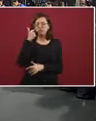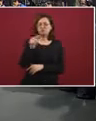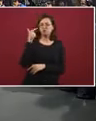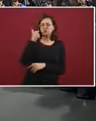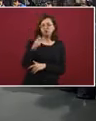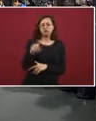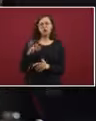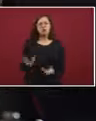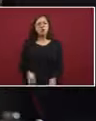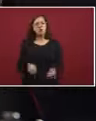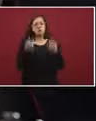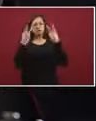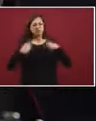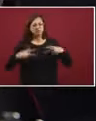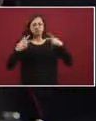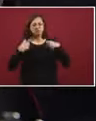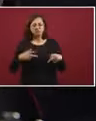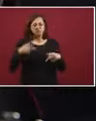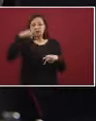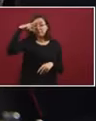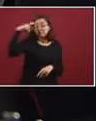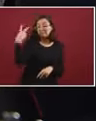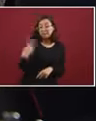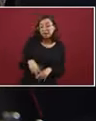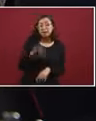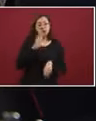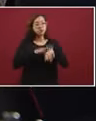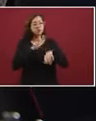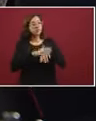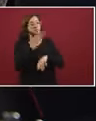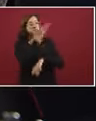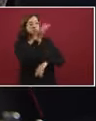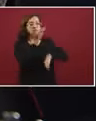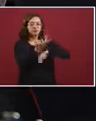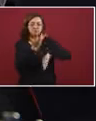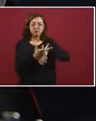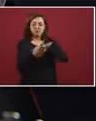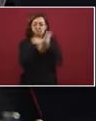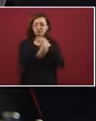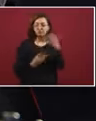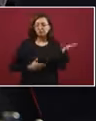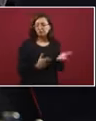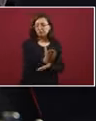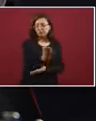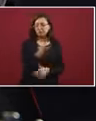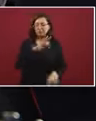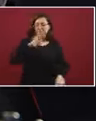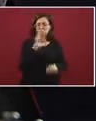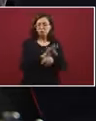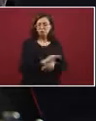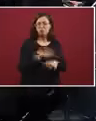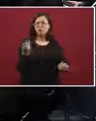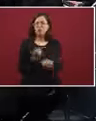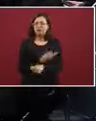¿cuántos mexicanos están solicitando asilo político a Estados Unidos y qué se va a hacer con este problema social